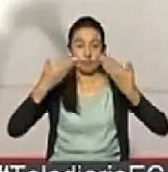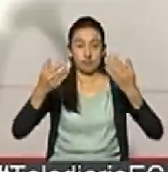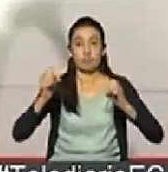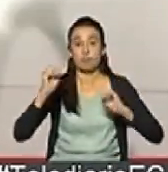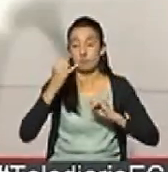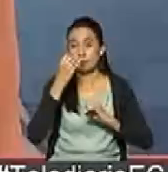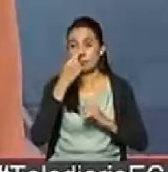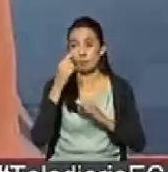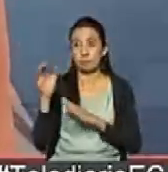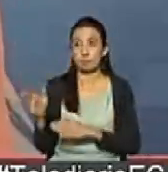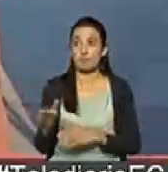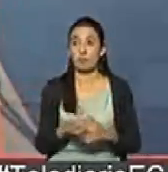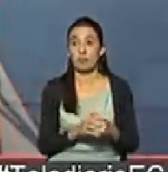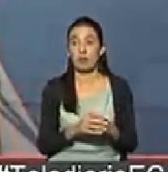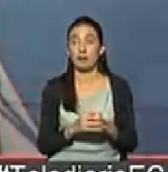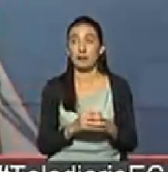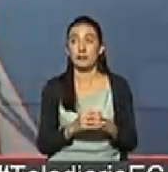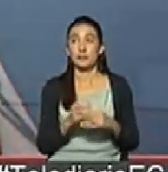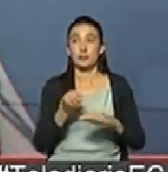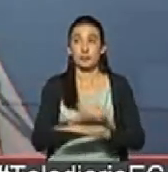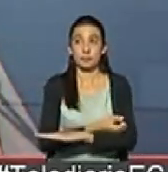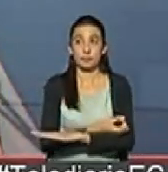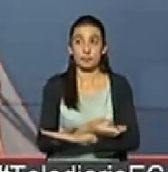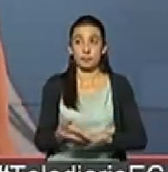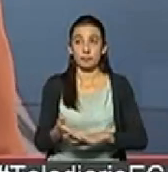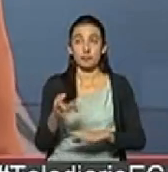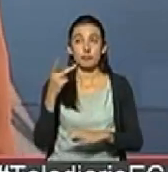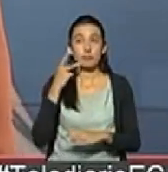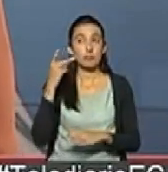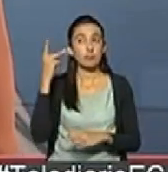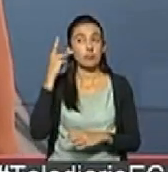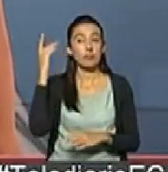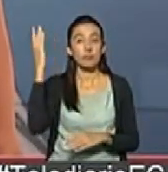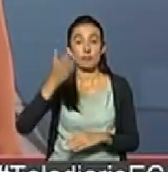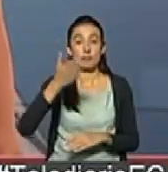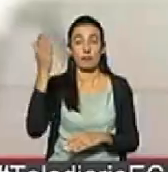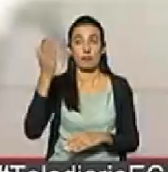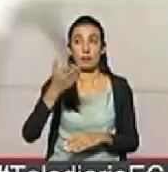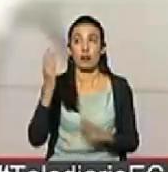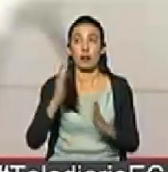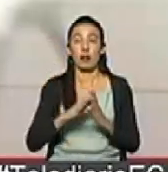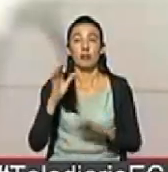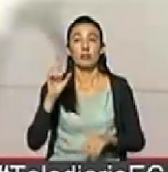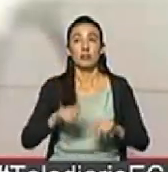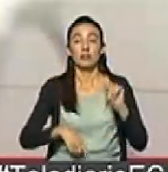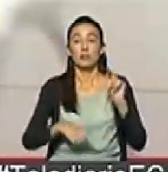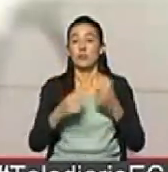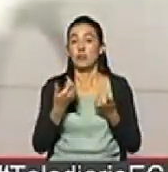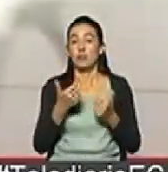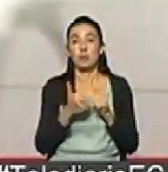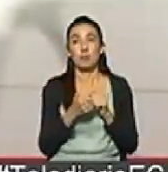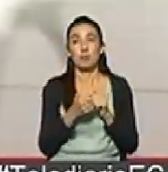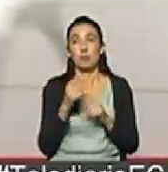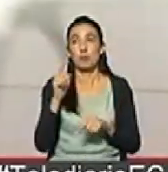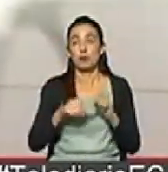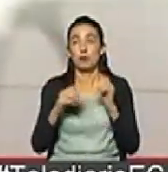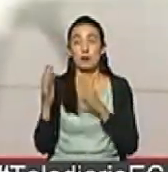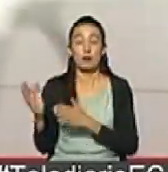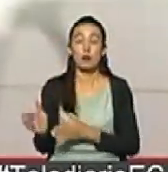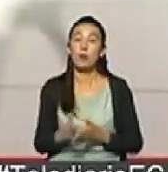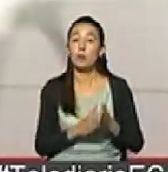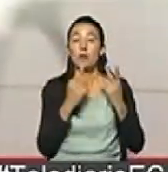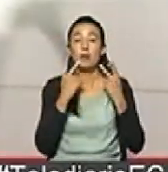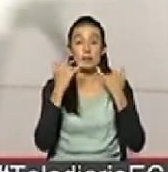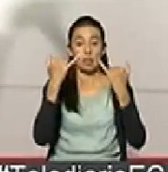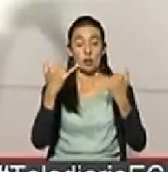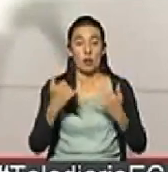estamos diciendo. Esto es una recomendación para los padres, pero también para los maestros. Evidentemente. Que no pueden alejarles totalmente de la tecnología. Claro que sí. Entonces